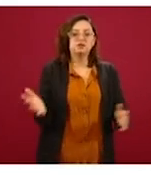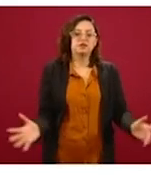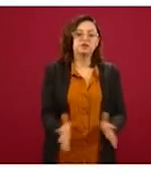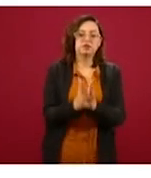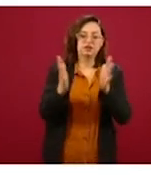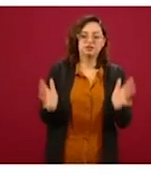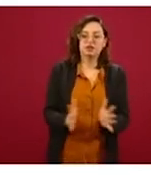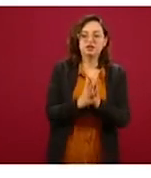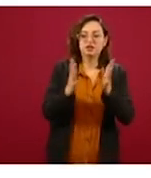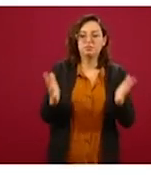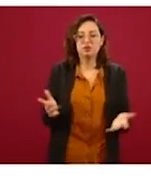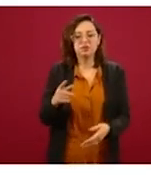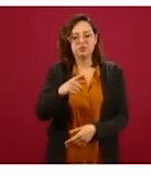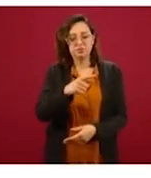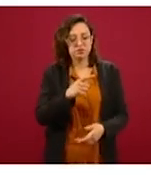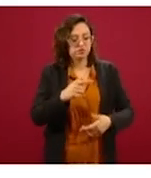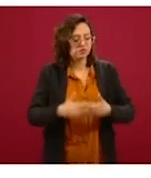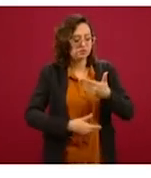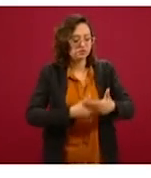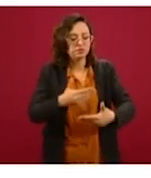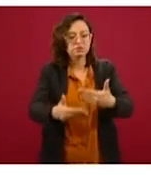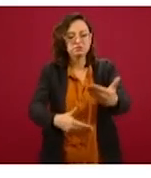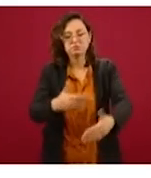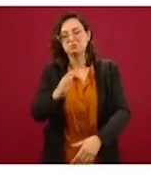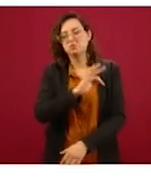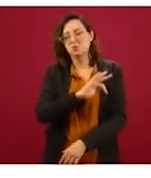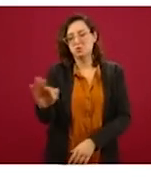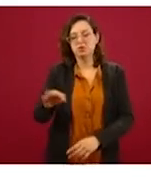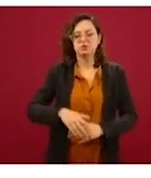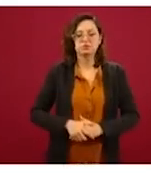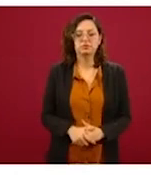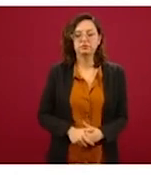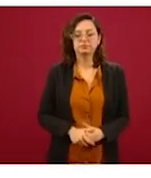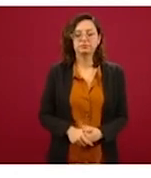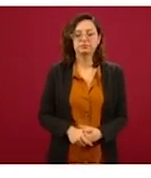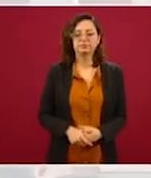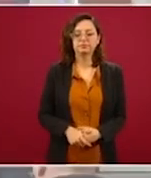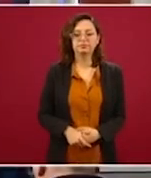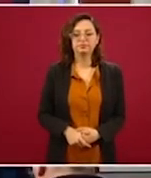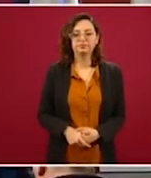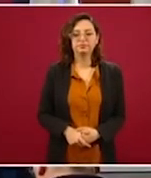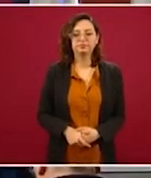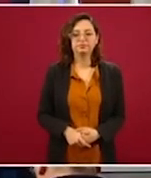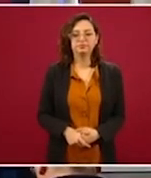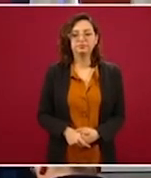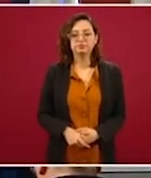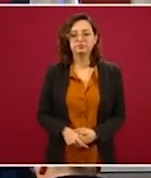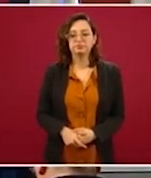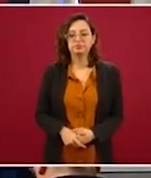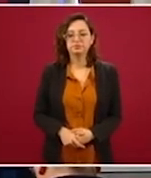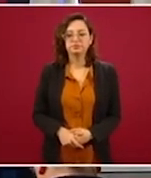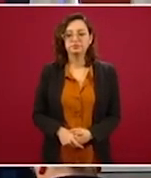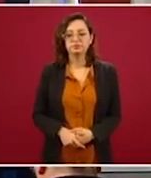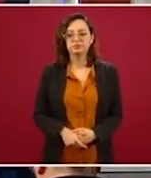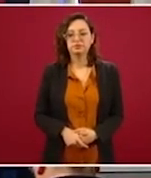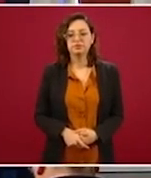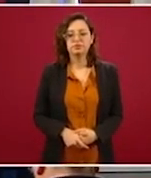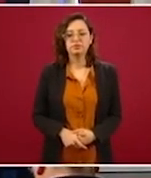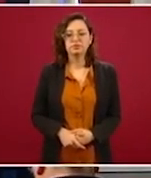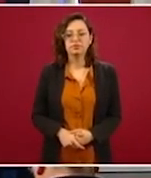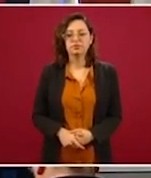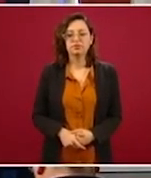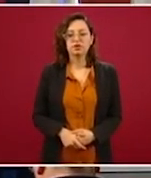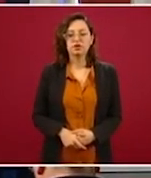un proceso mucho más ágil para poder participar en nuestras subastas. Por favor, si fueran, este es el primer